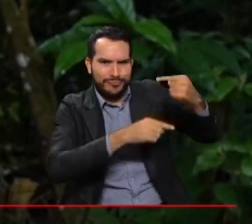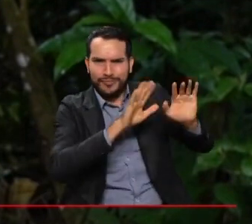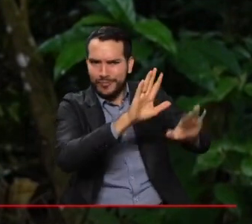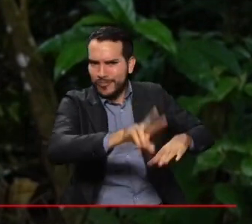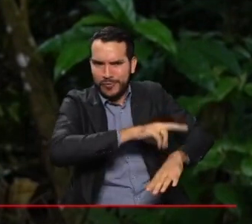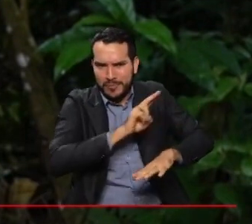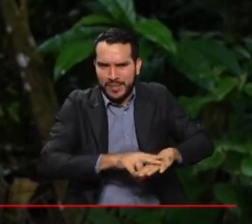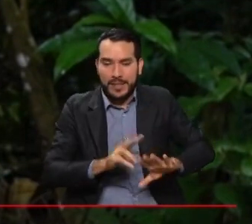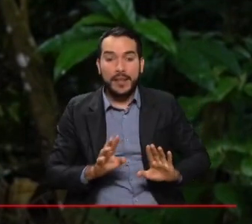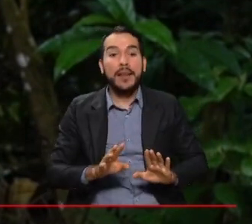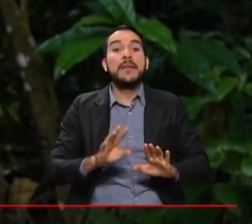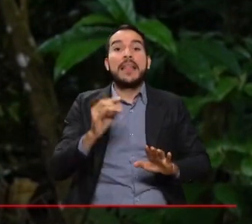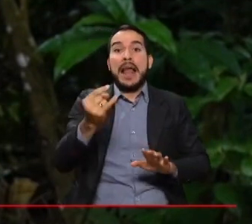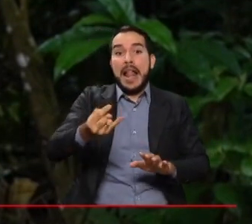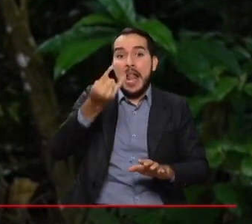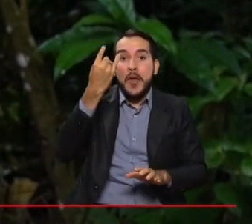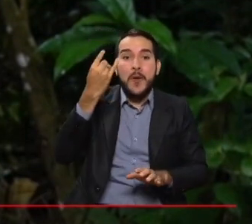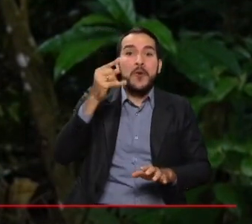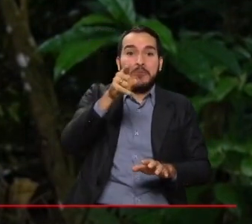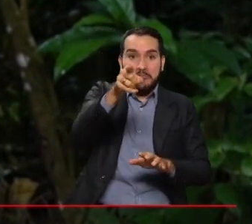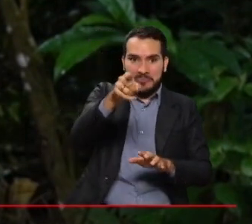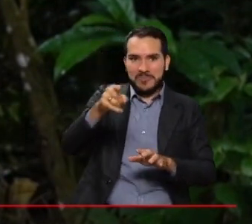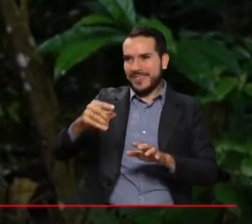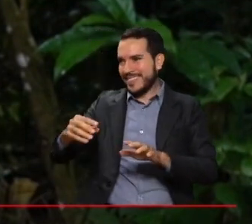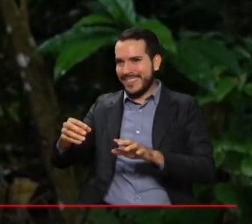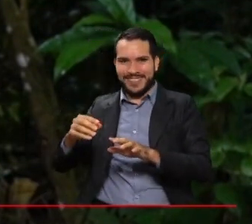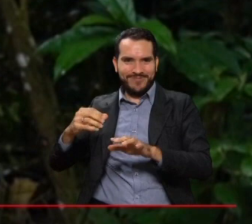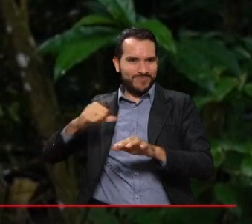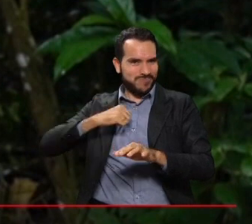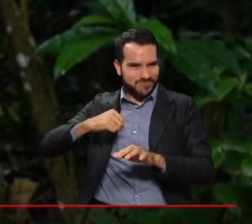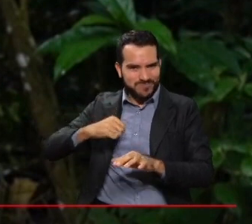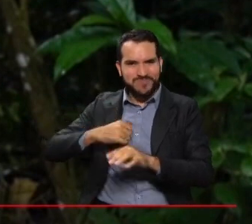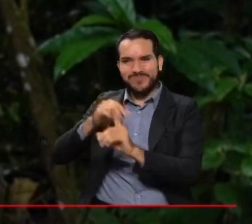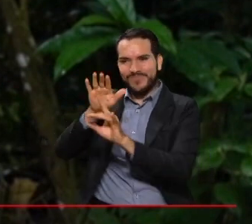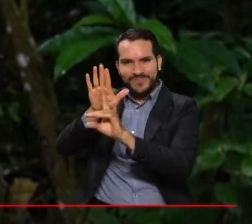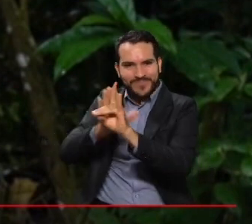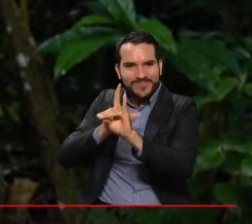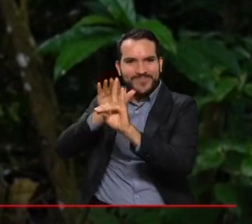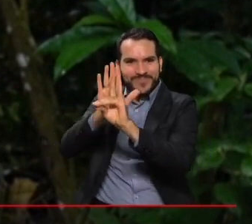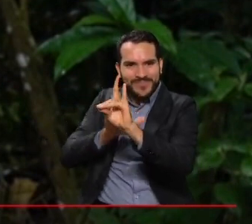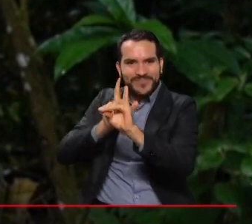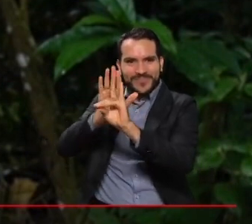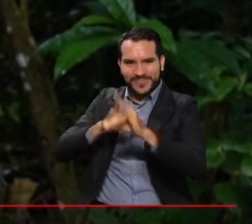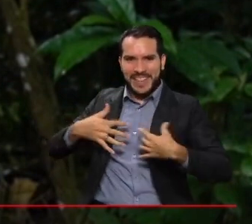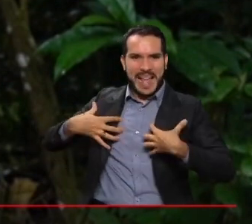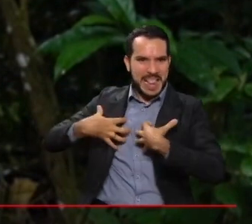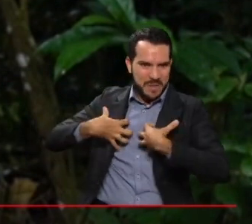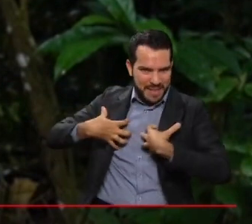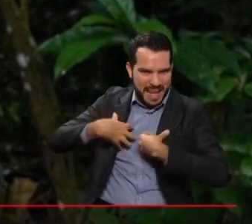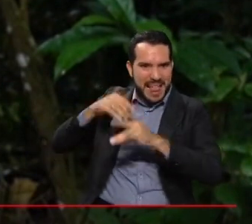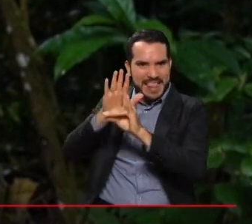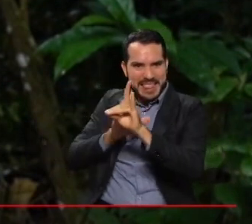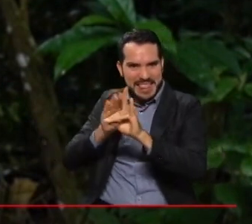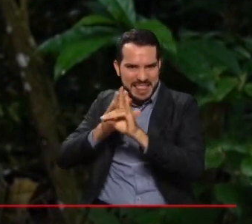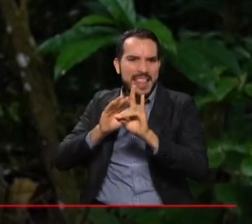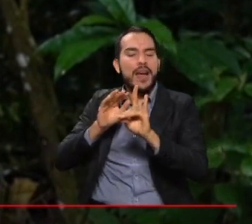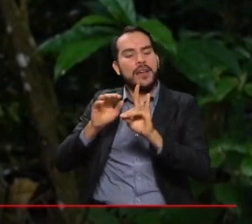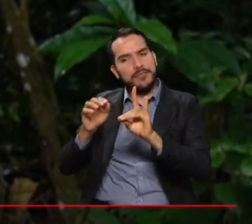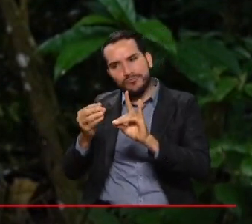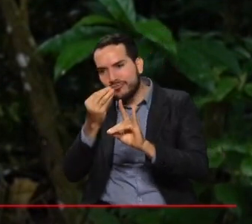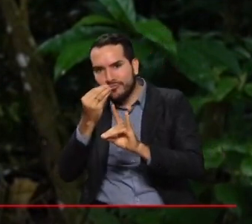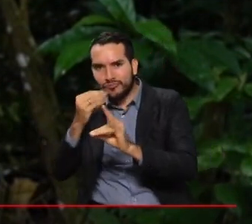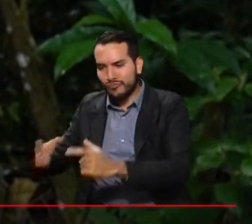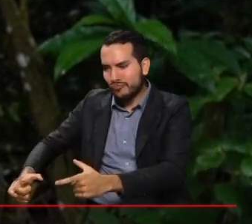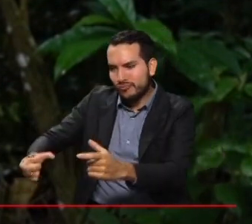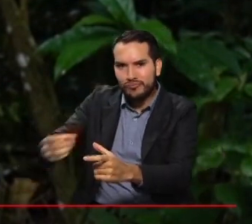en sus zonas, donde les colocan su alimentación, su agua, háganlo cerca de sus viviendas, no en sitios boscosos, porque ellos